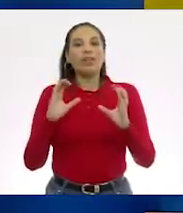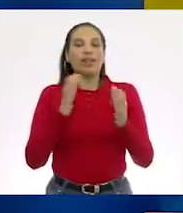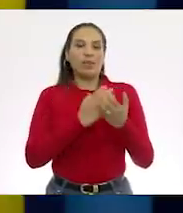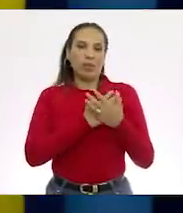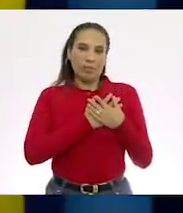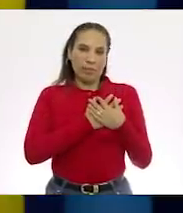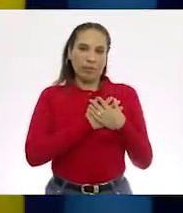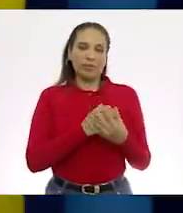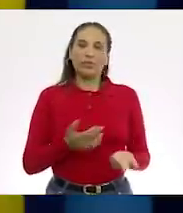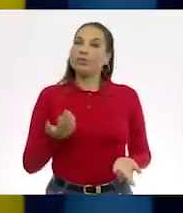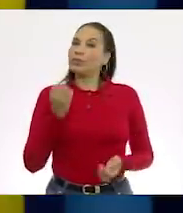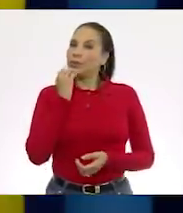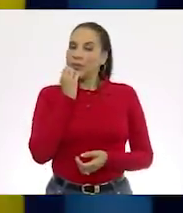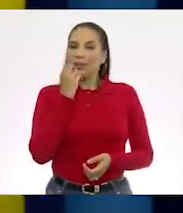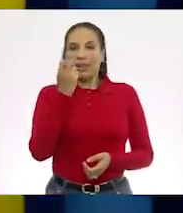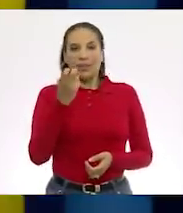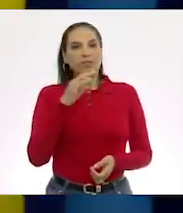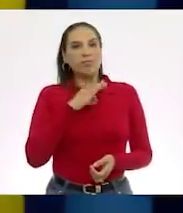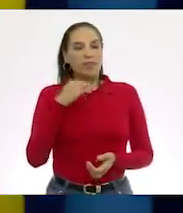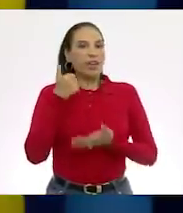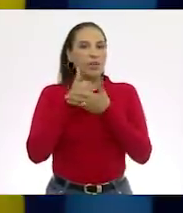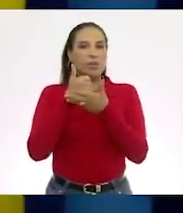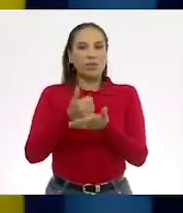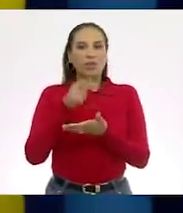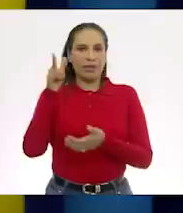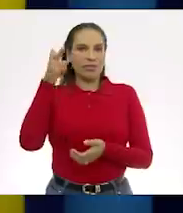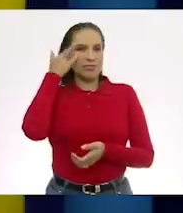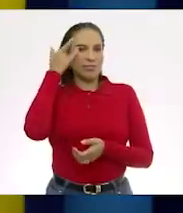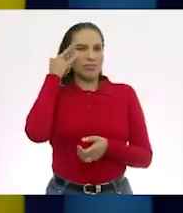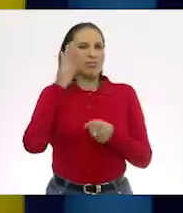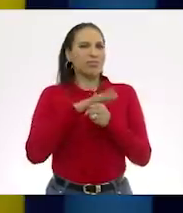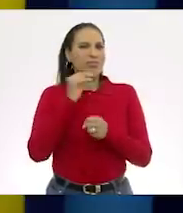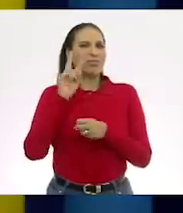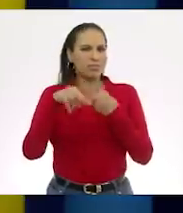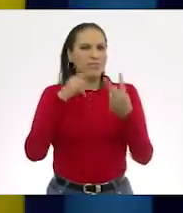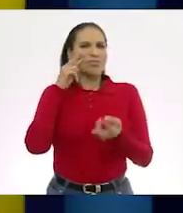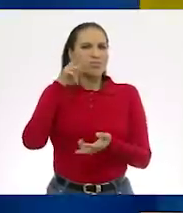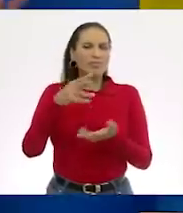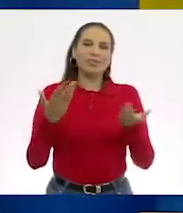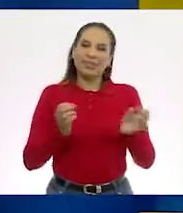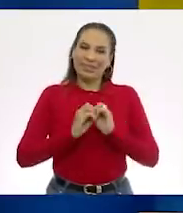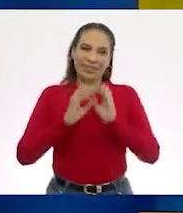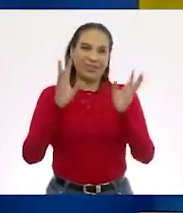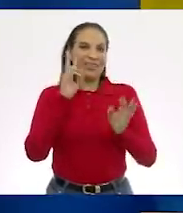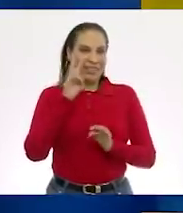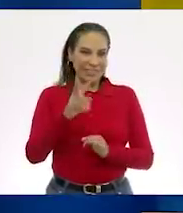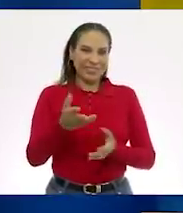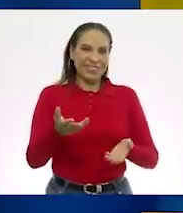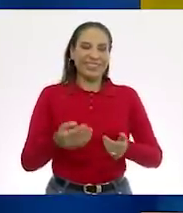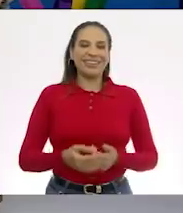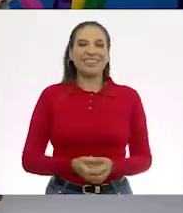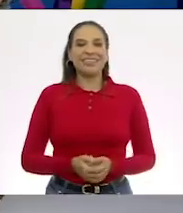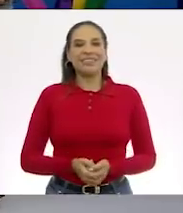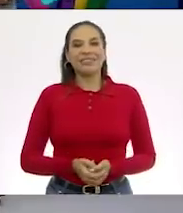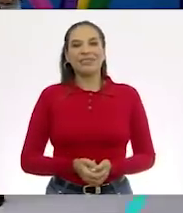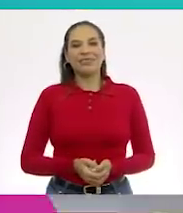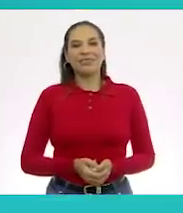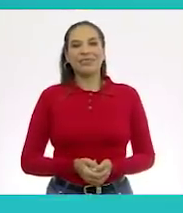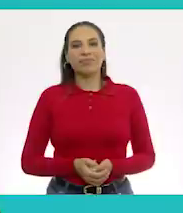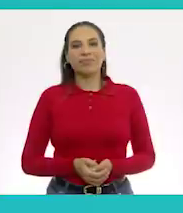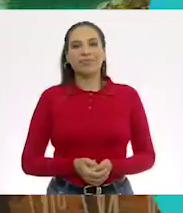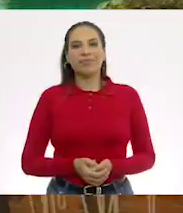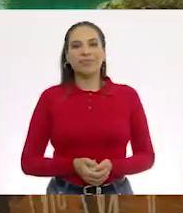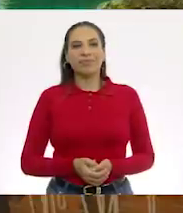amor. Uy, esto podría ayudarle al pirata. ¿Por qué no vamos a ver? ¡Claro! ¡Vamos a verla!